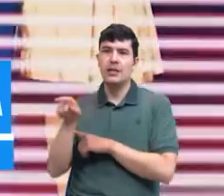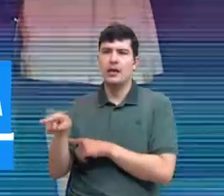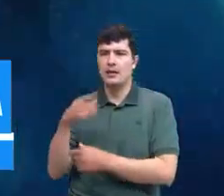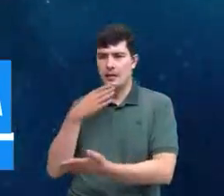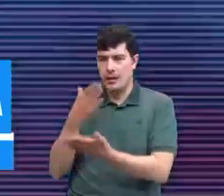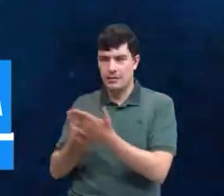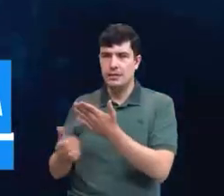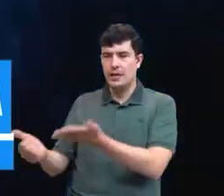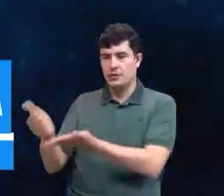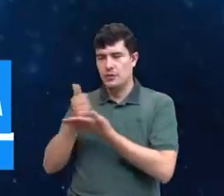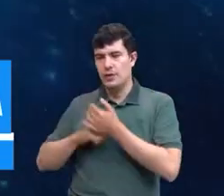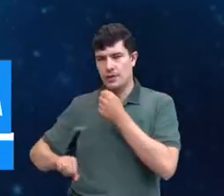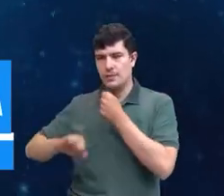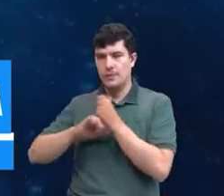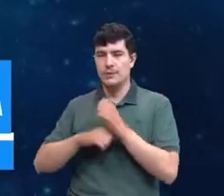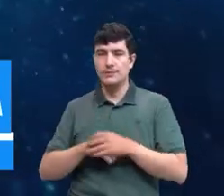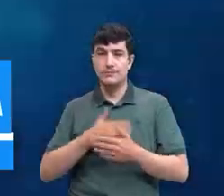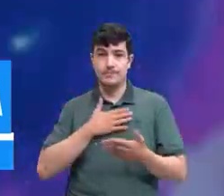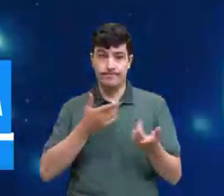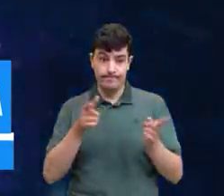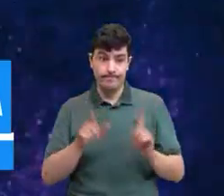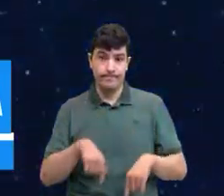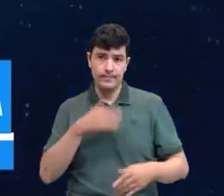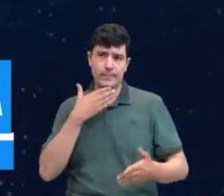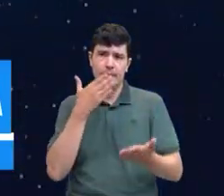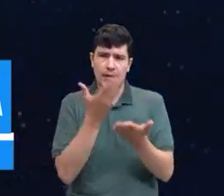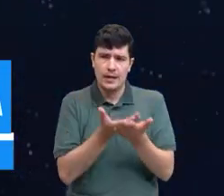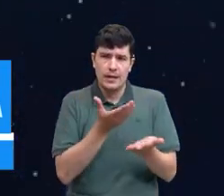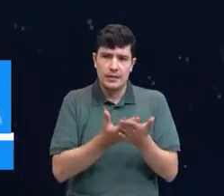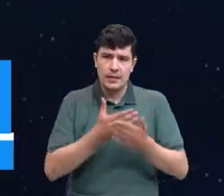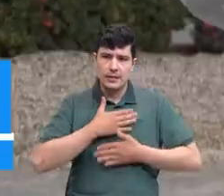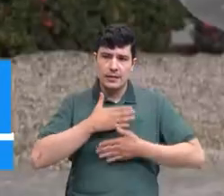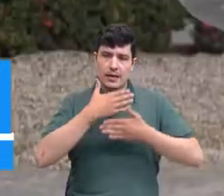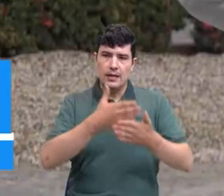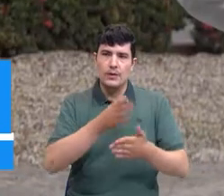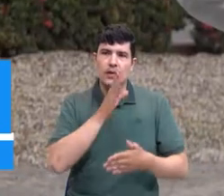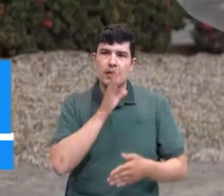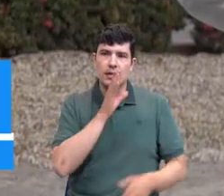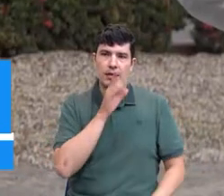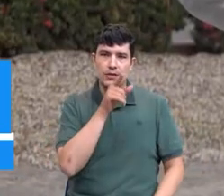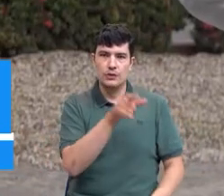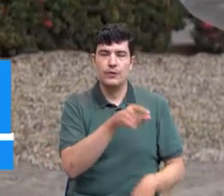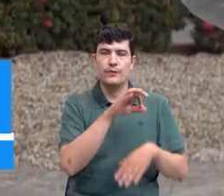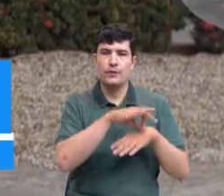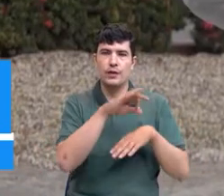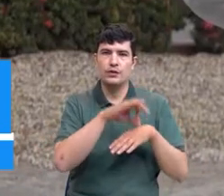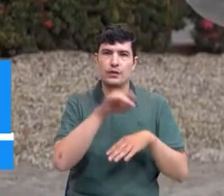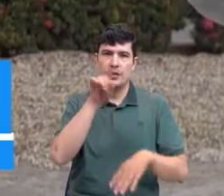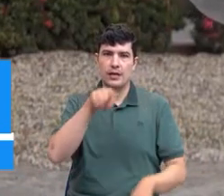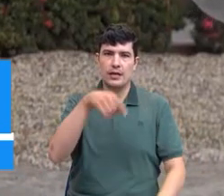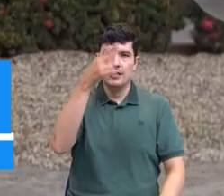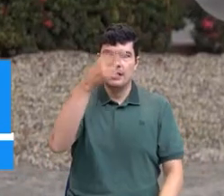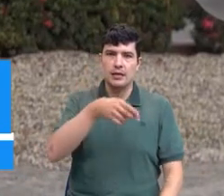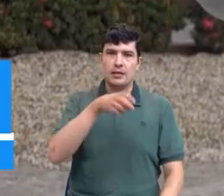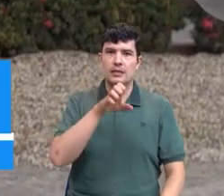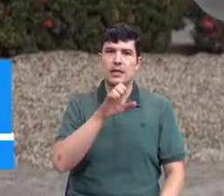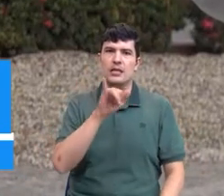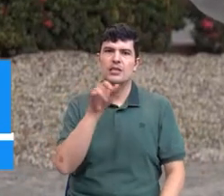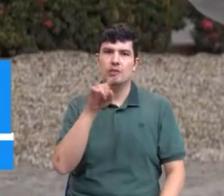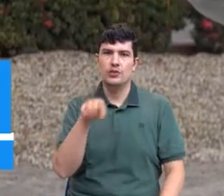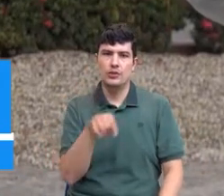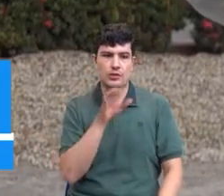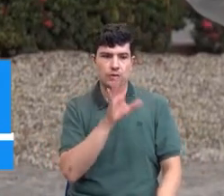la oportunidad. Agradezco también y mando un saludo a la fundadora de